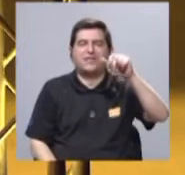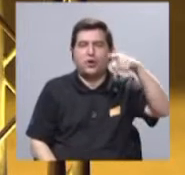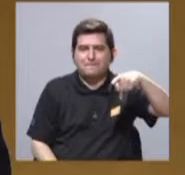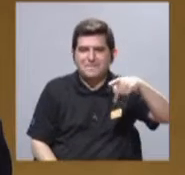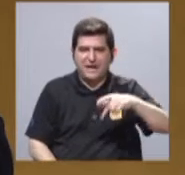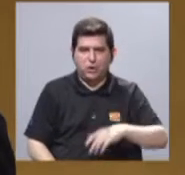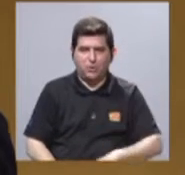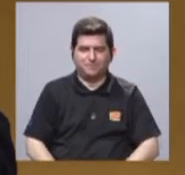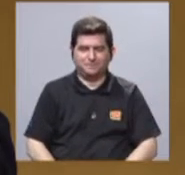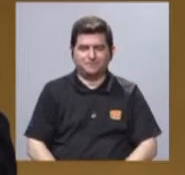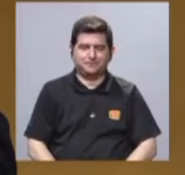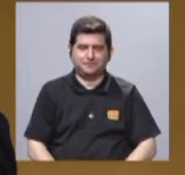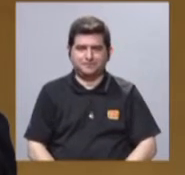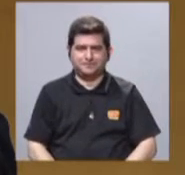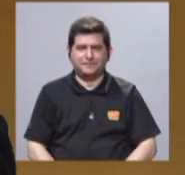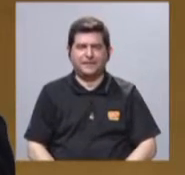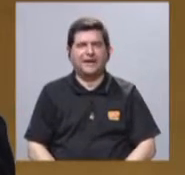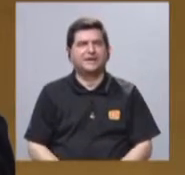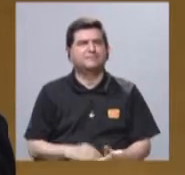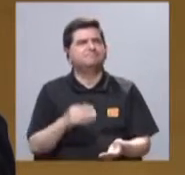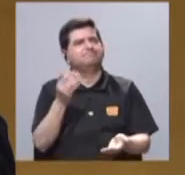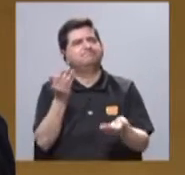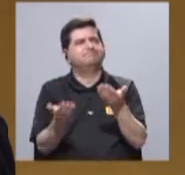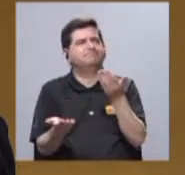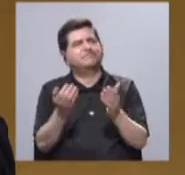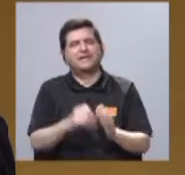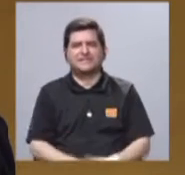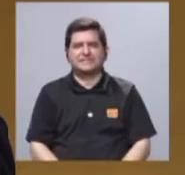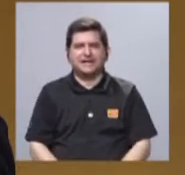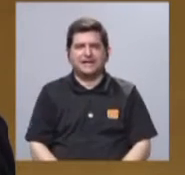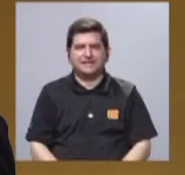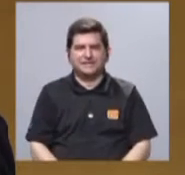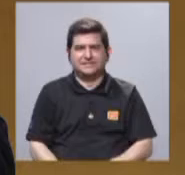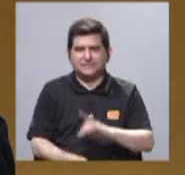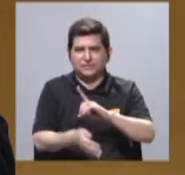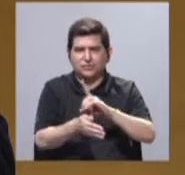vez el salvador